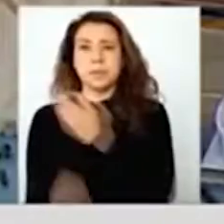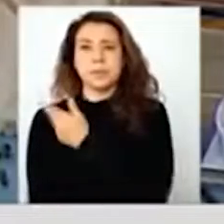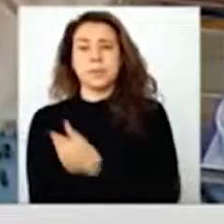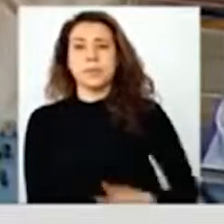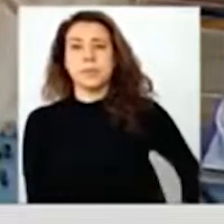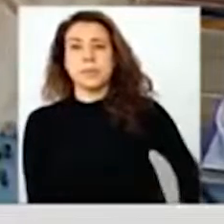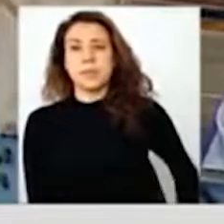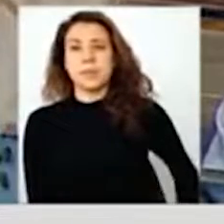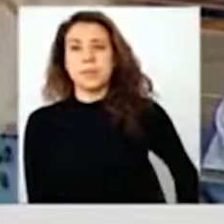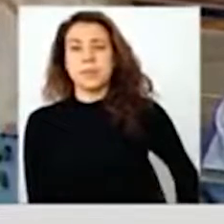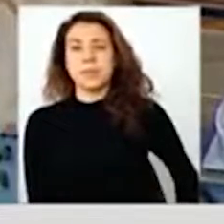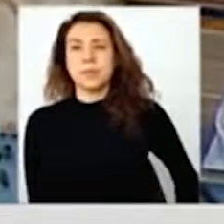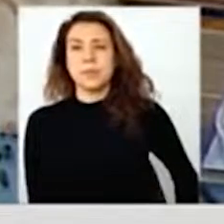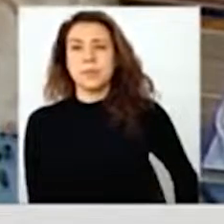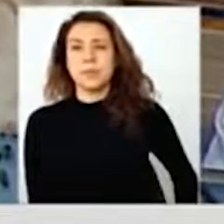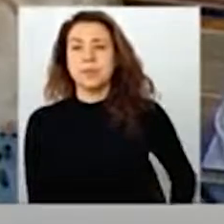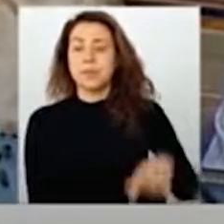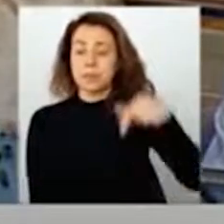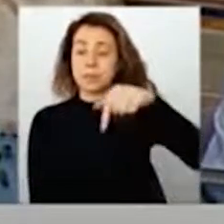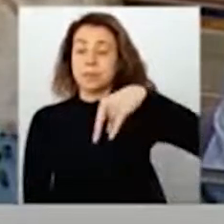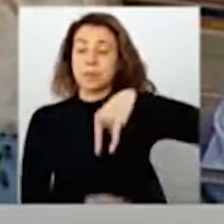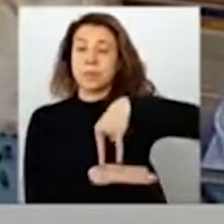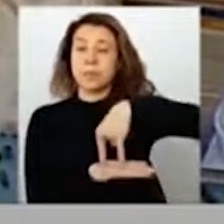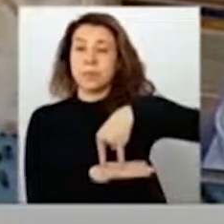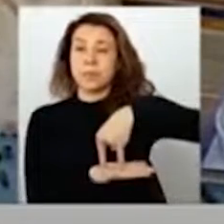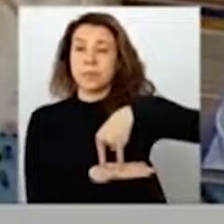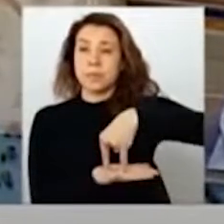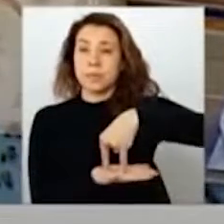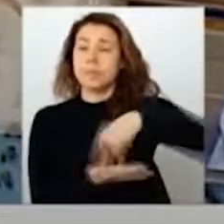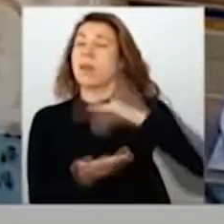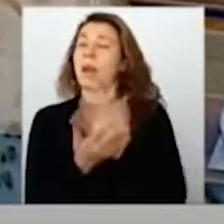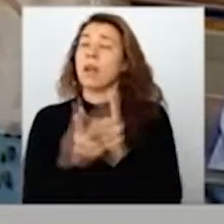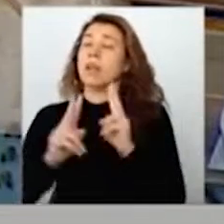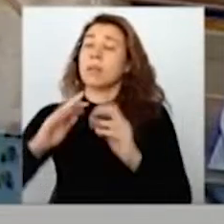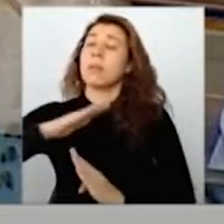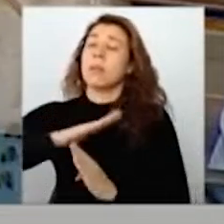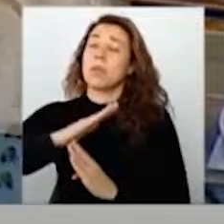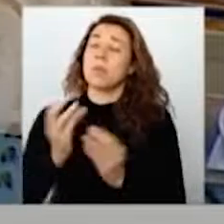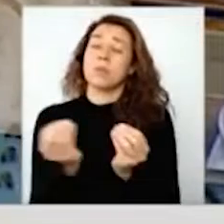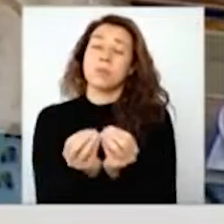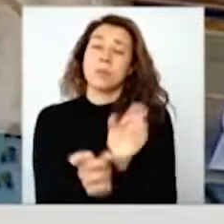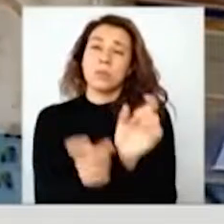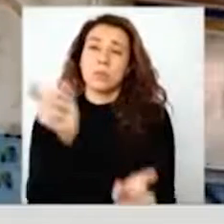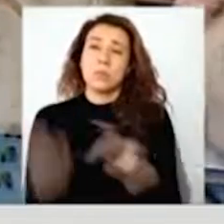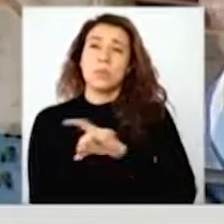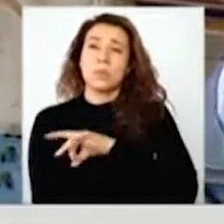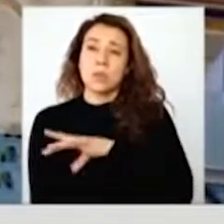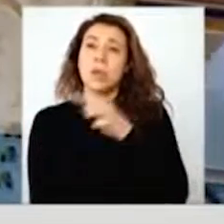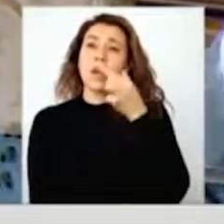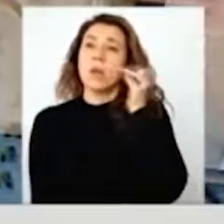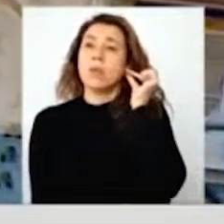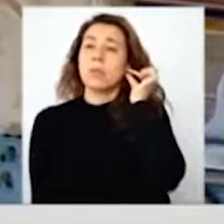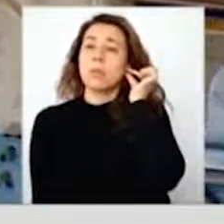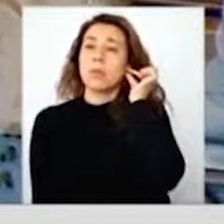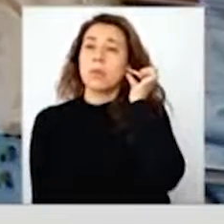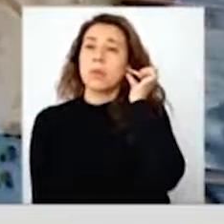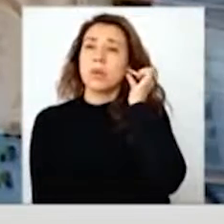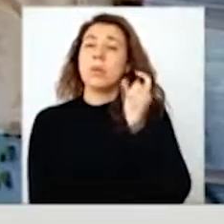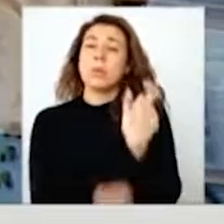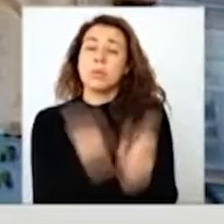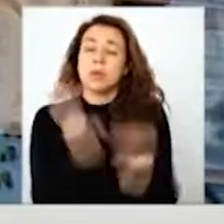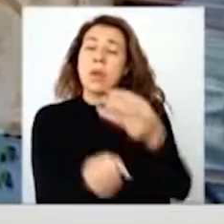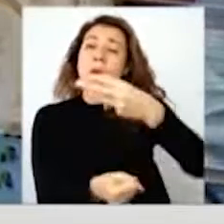a este congreso estaba en deuda con muchas chilenas y chilenos con muchos adultos mayores que